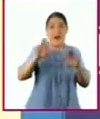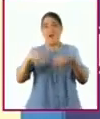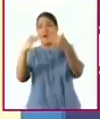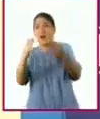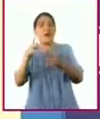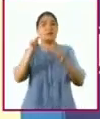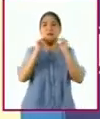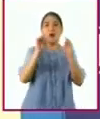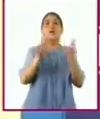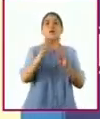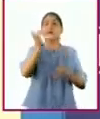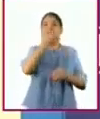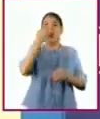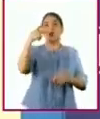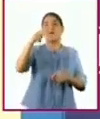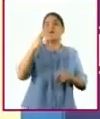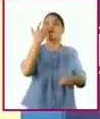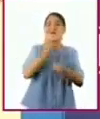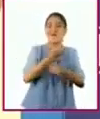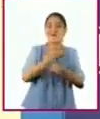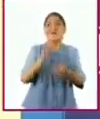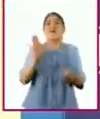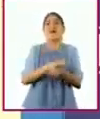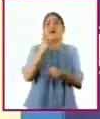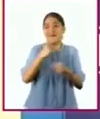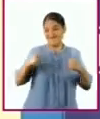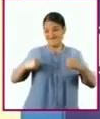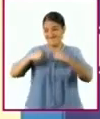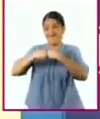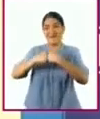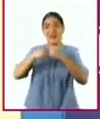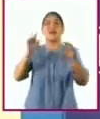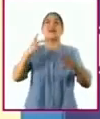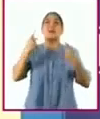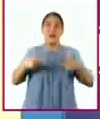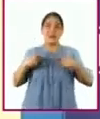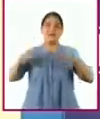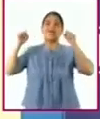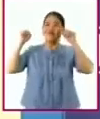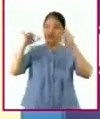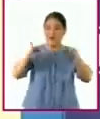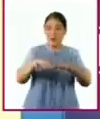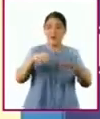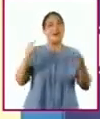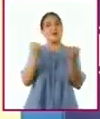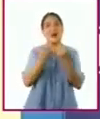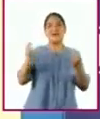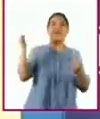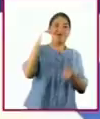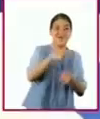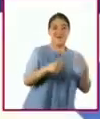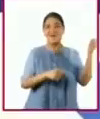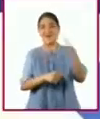costumbres estadounidenses por la proximidad y el increíble flujo de personas entre los dos países.